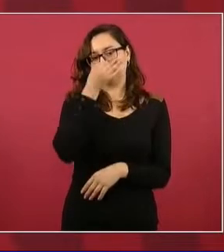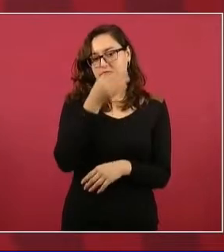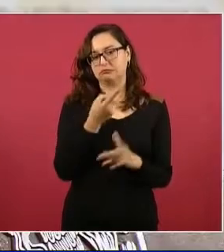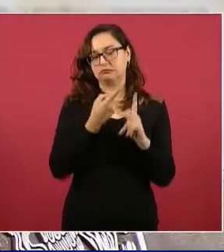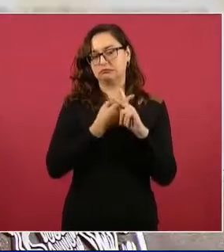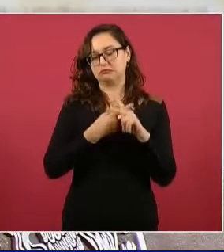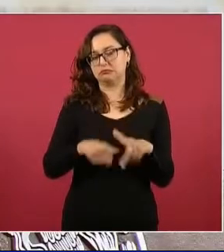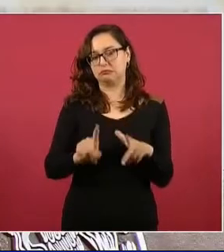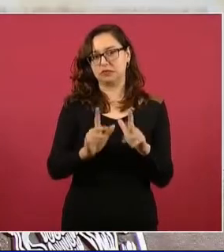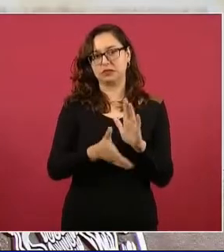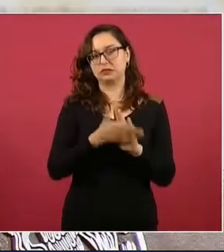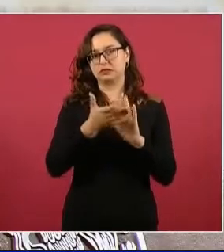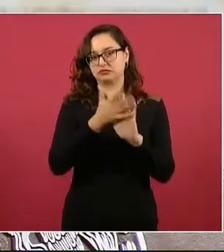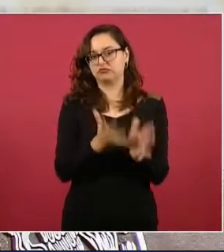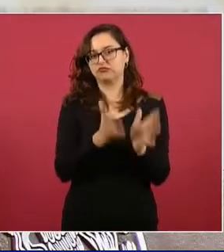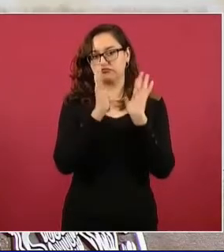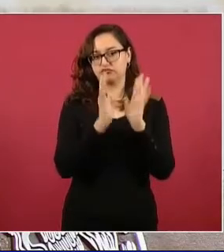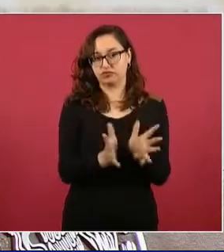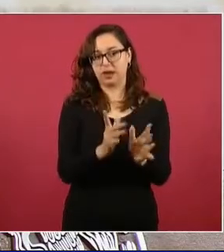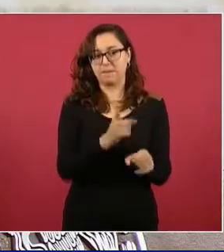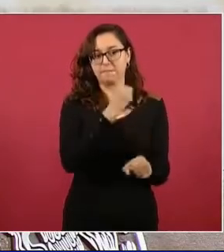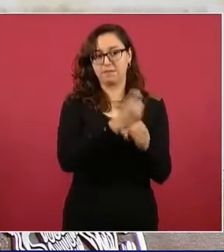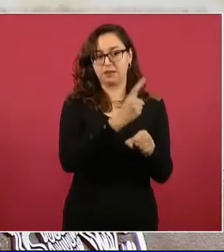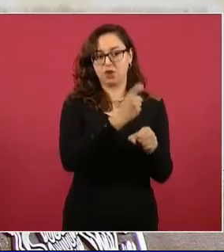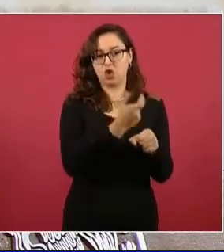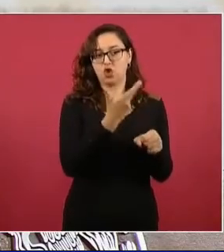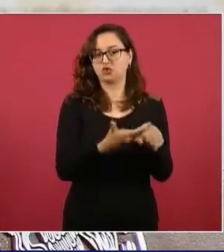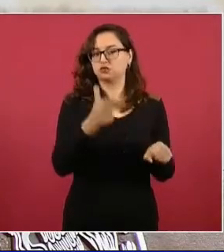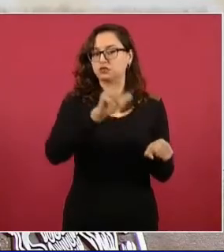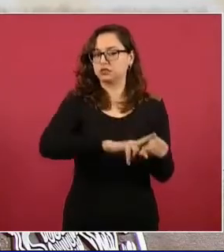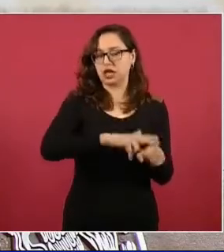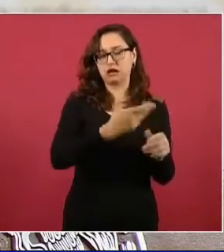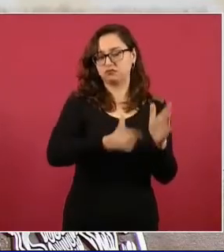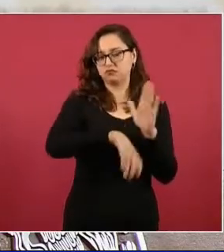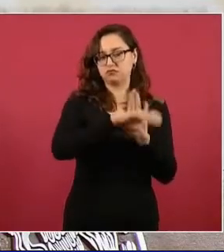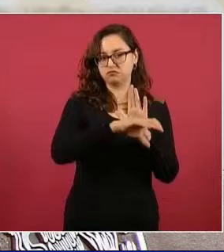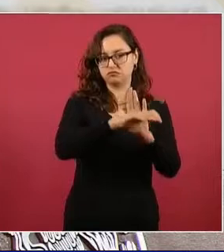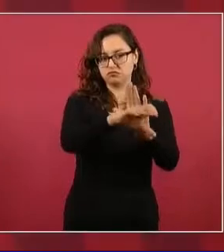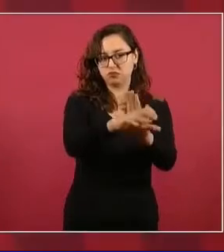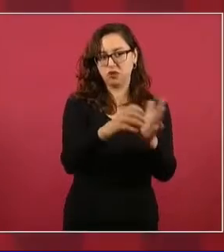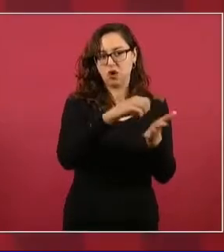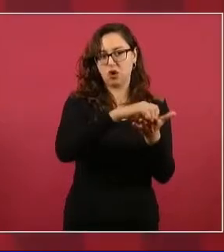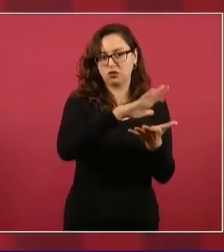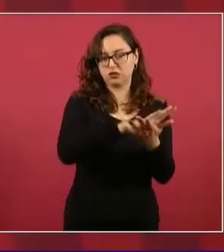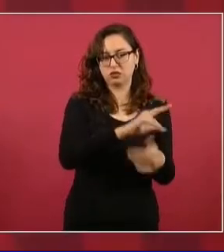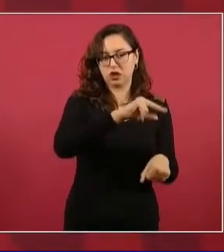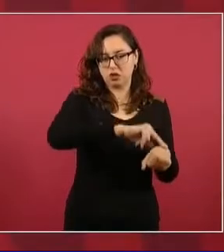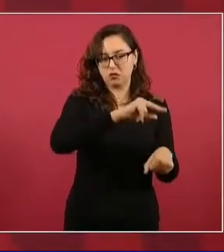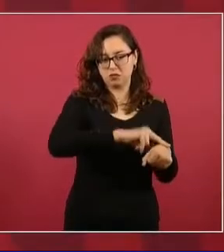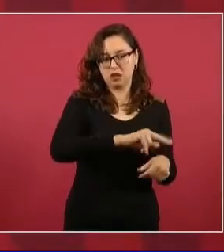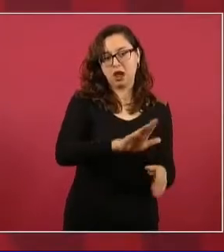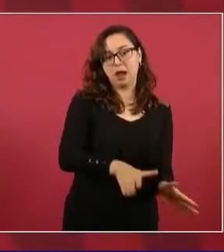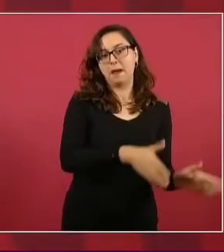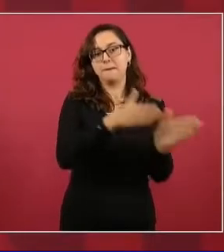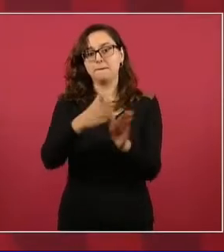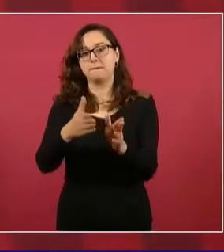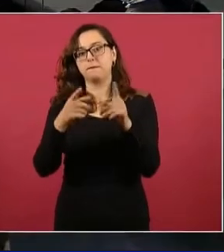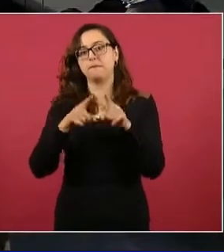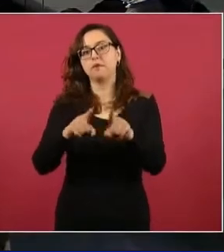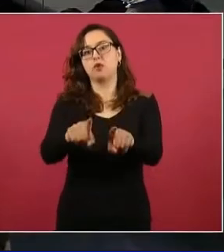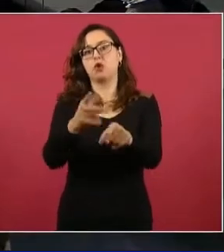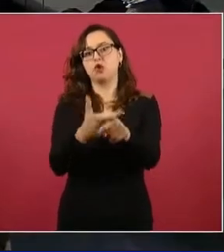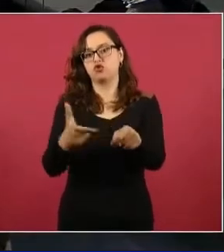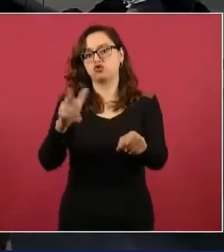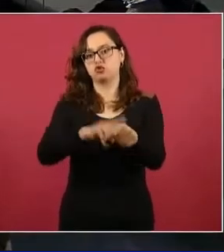de medicina familiar y también a la par se empieza a construir el hospital para estar entregándolo